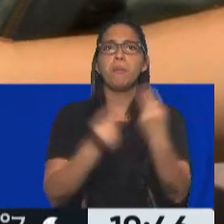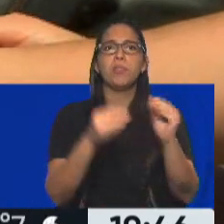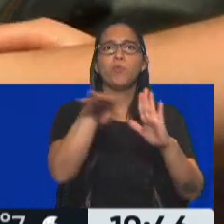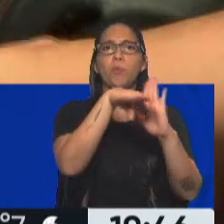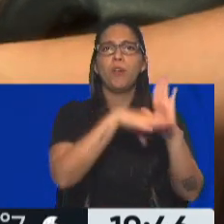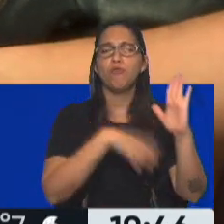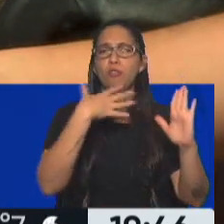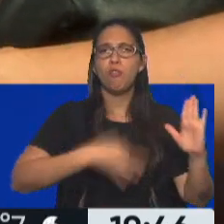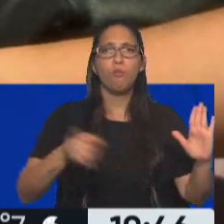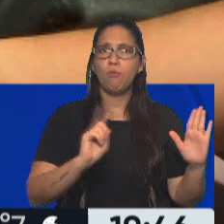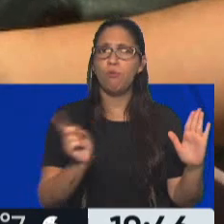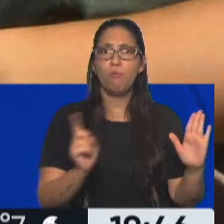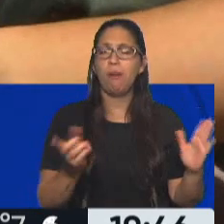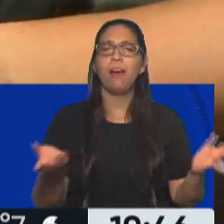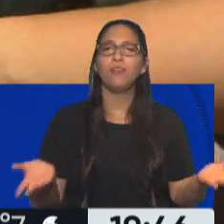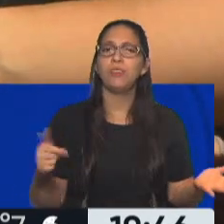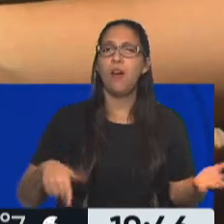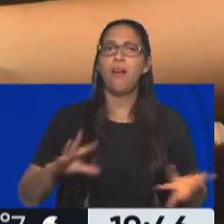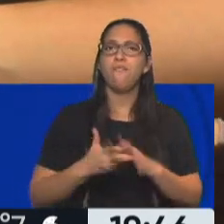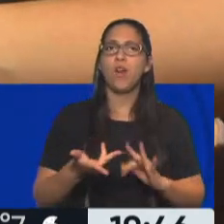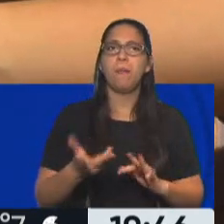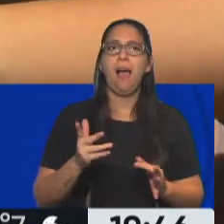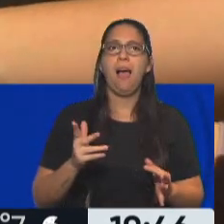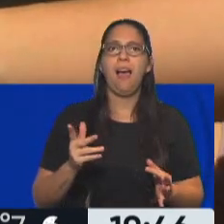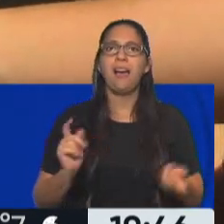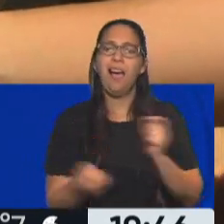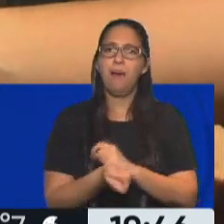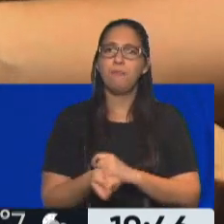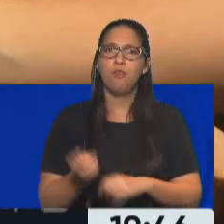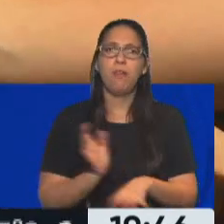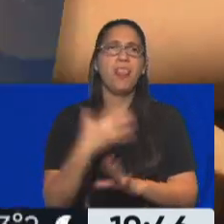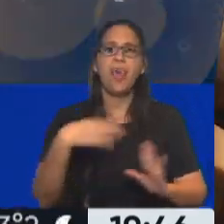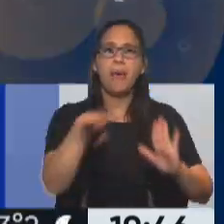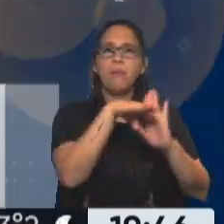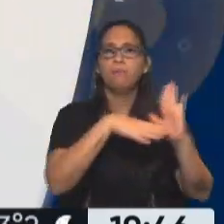y el cambio en esta forma de metodología es que es un se cumple o se cumple, ¿no?